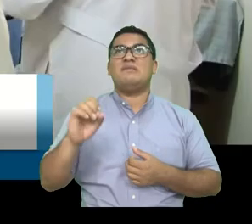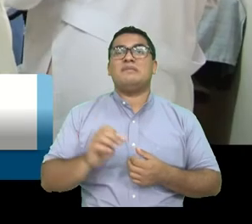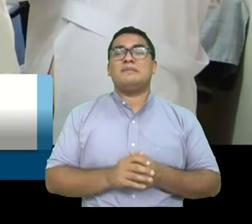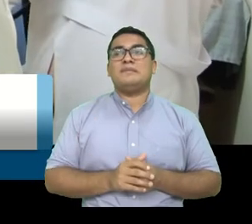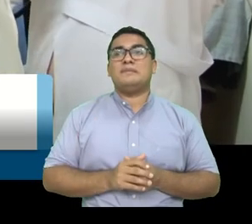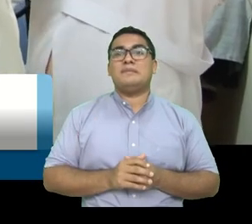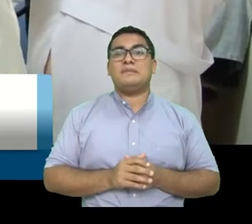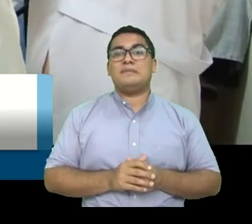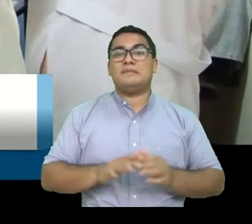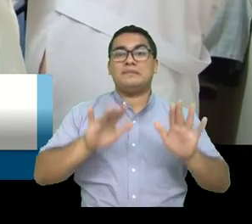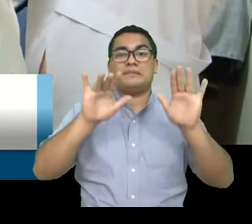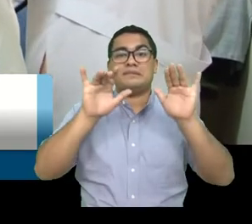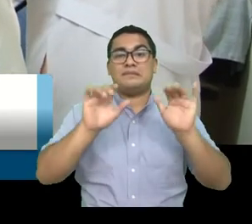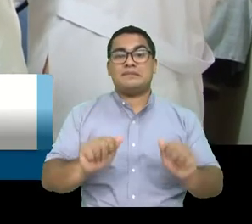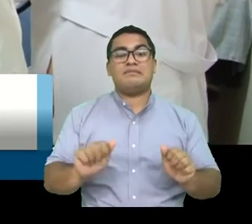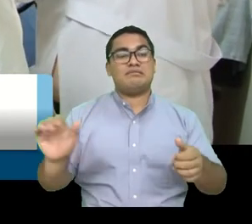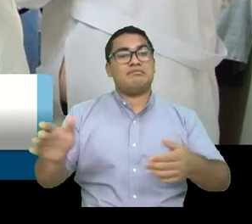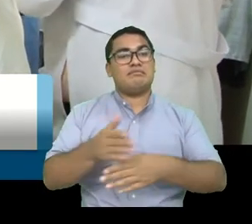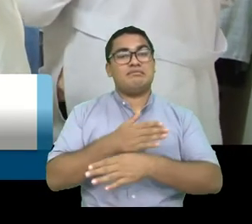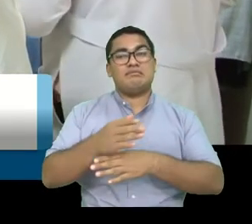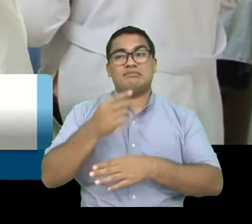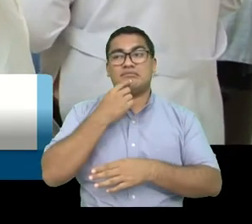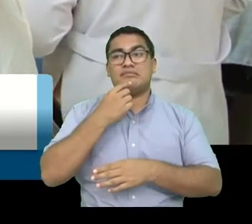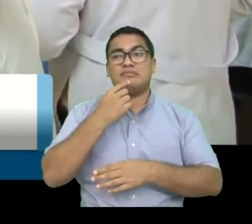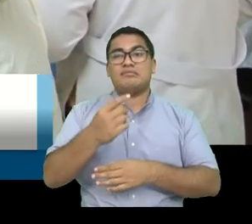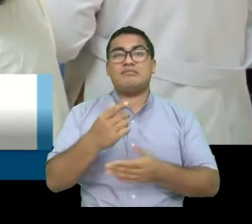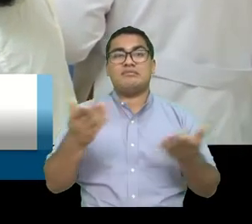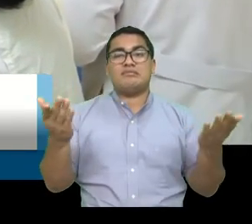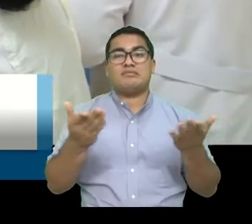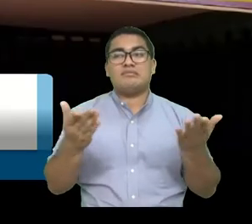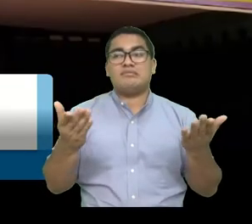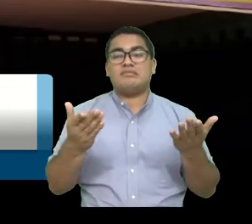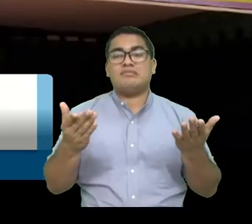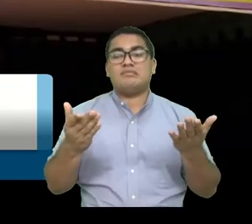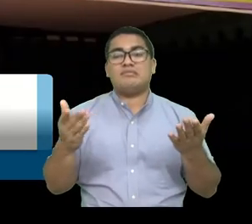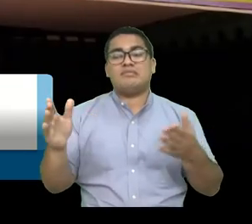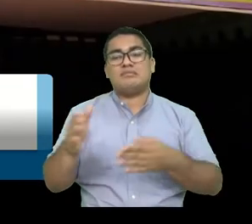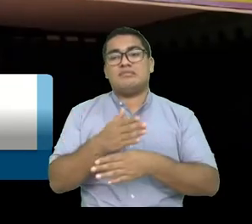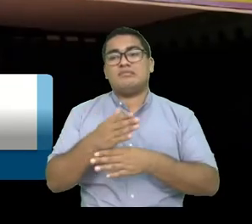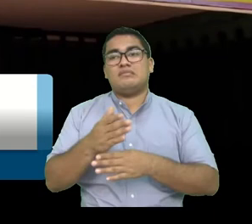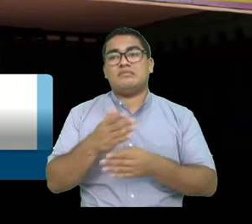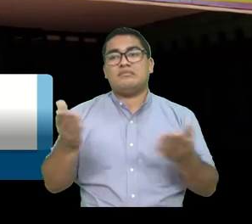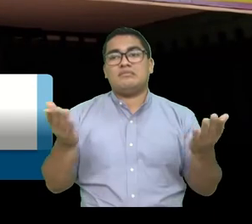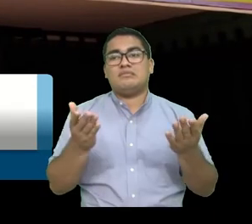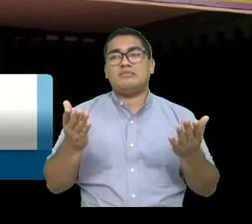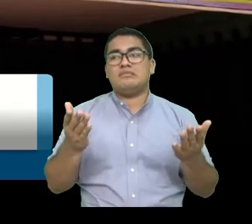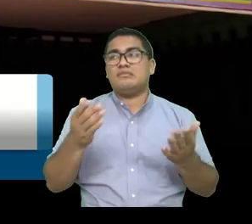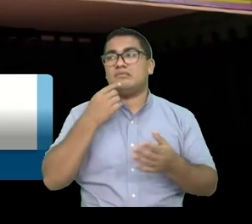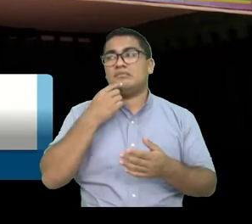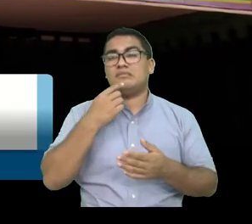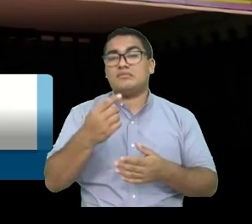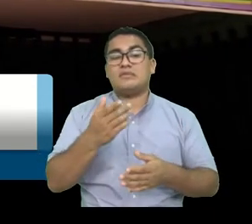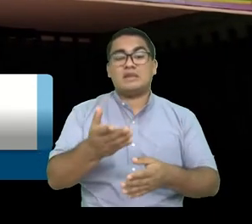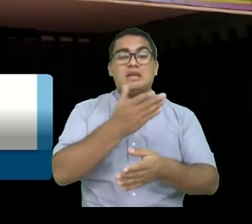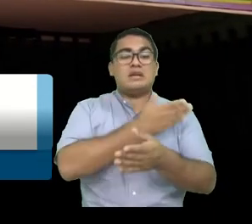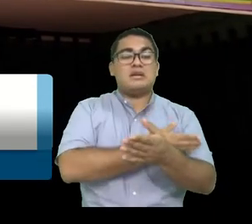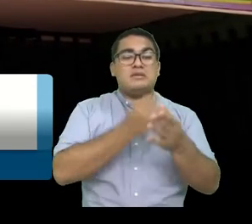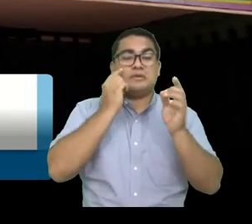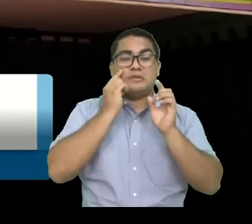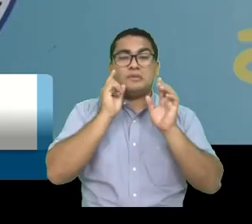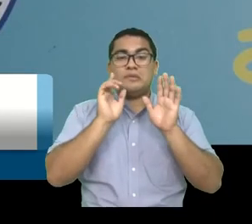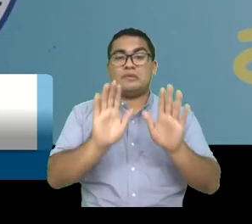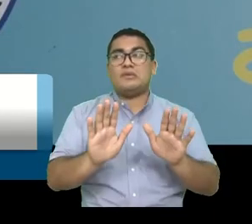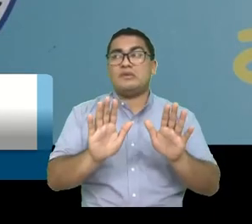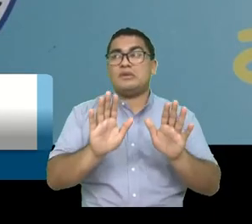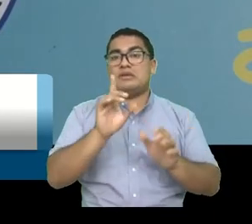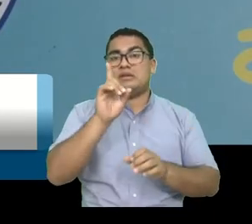Ahí así es otra fase de la enfermedad. Pasa a otra fase en donde obviamente no te cuidaste en los primeros 10